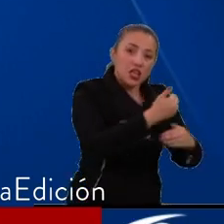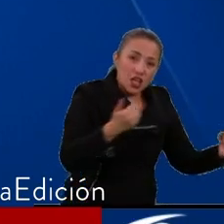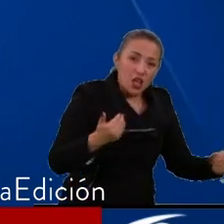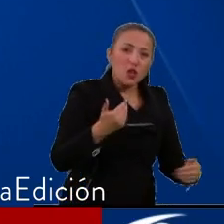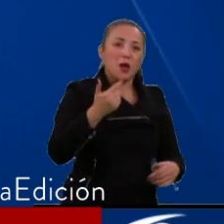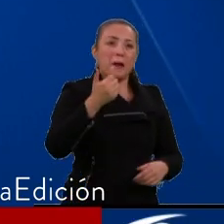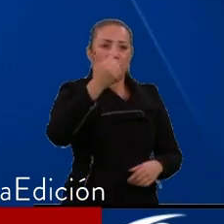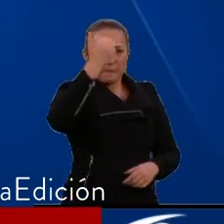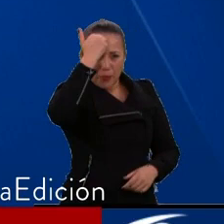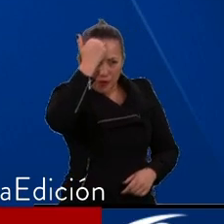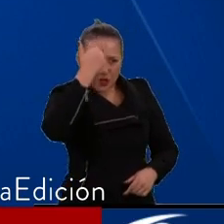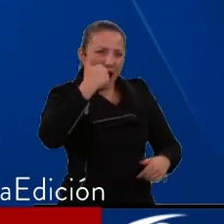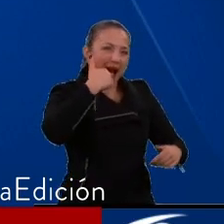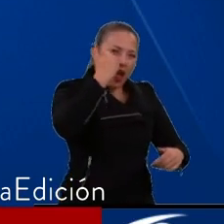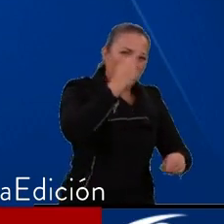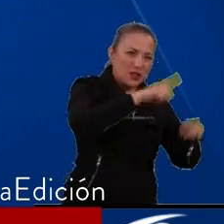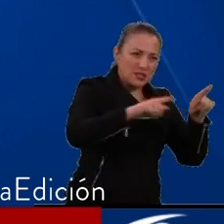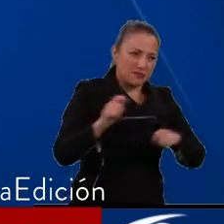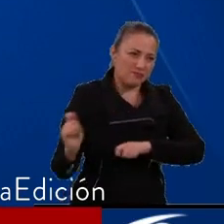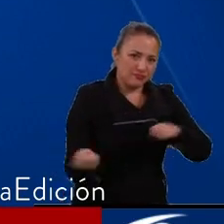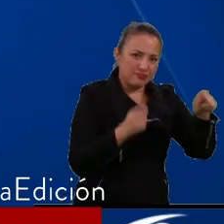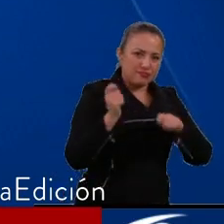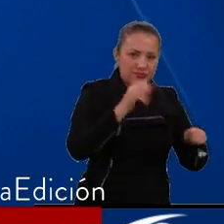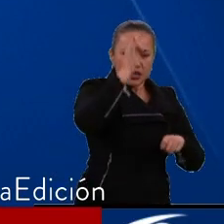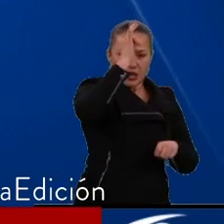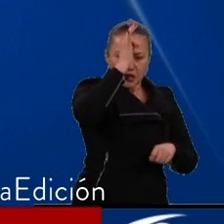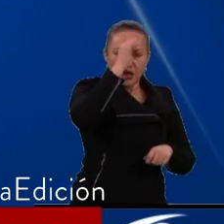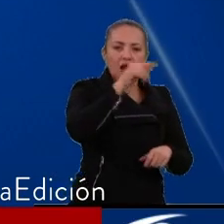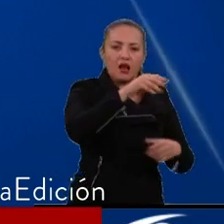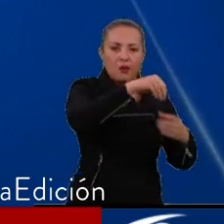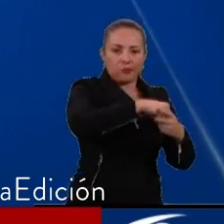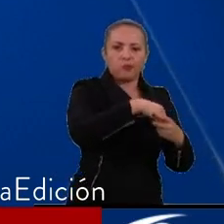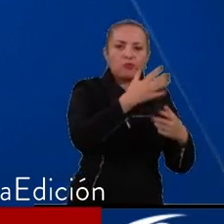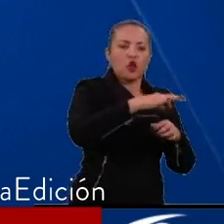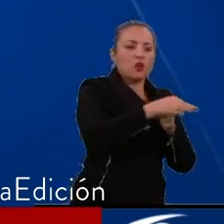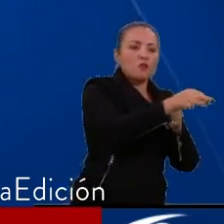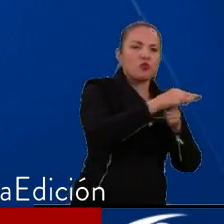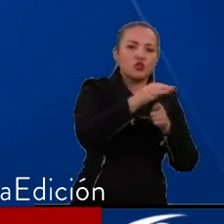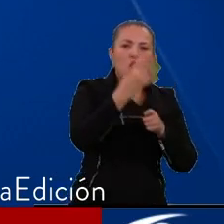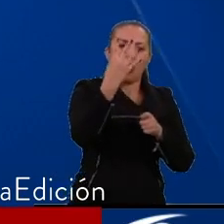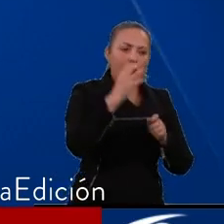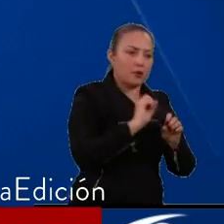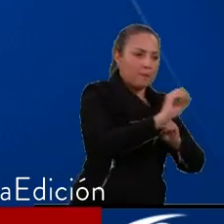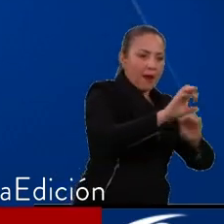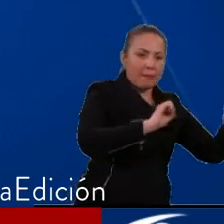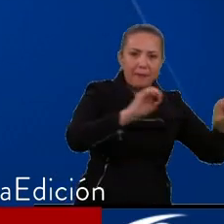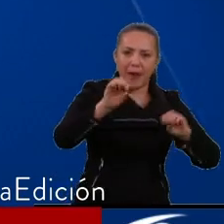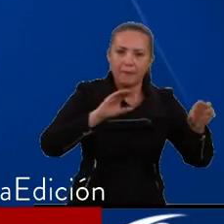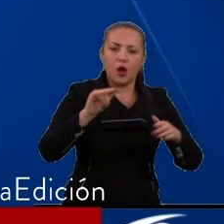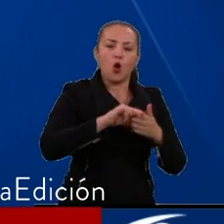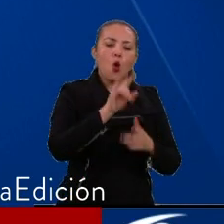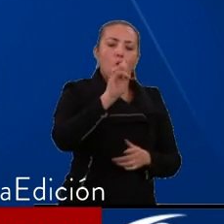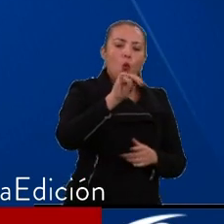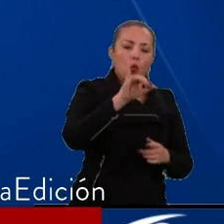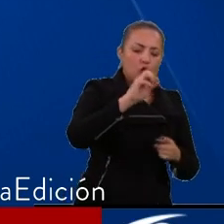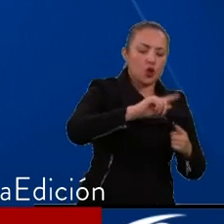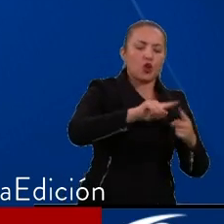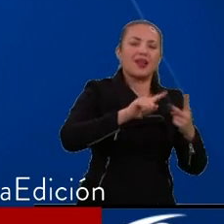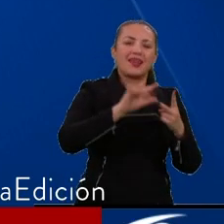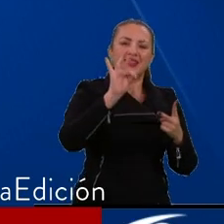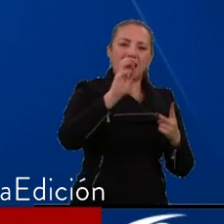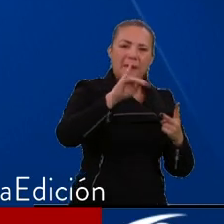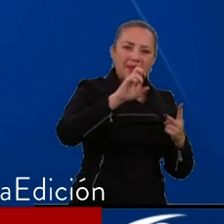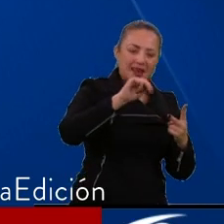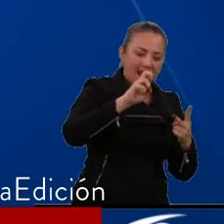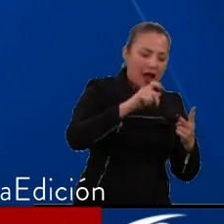los adultos que están siendo atendidos están distribuidos en 4 municipios. Están siendo atendidos en La Unión, en Taminango, en el mismo